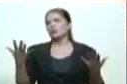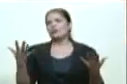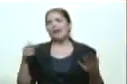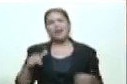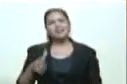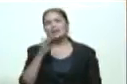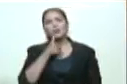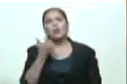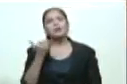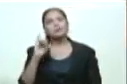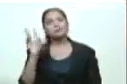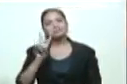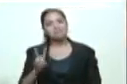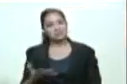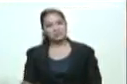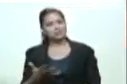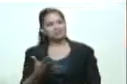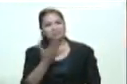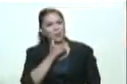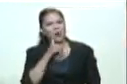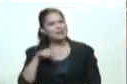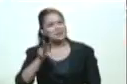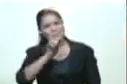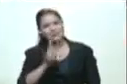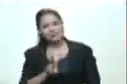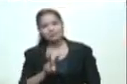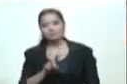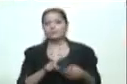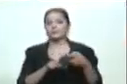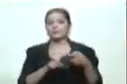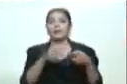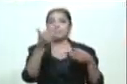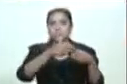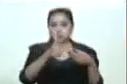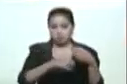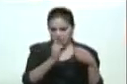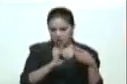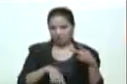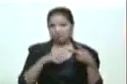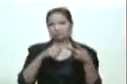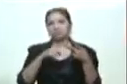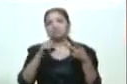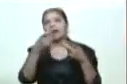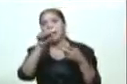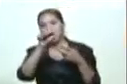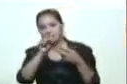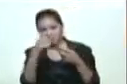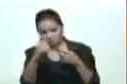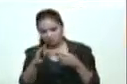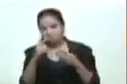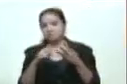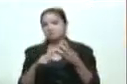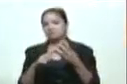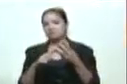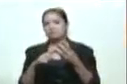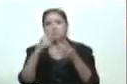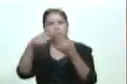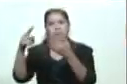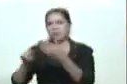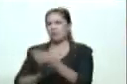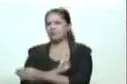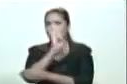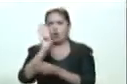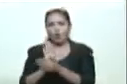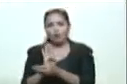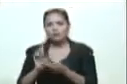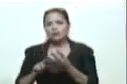ustedes, ¿qué no tiene Venezuela? Venezuela tiene petróleo, Venezuela tiene gas, Venezuela tiene diversidad biológica, Venezuela